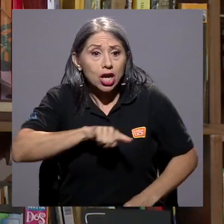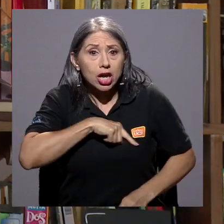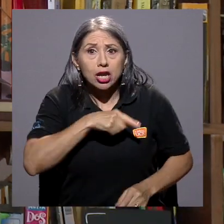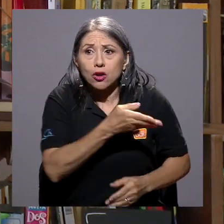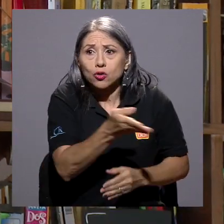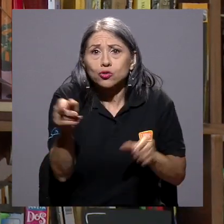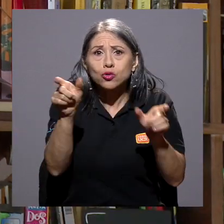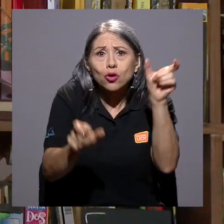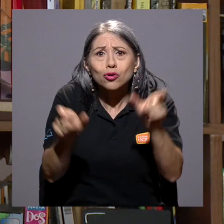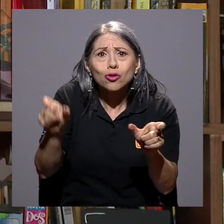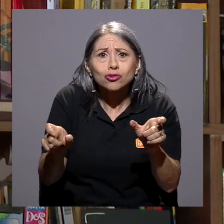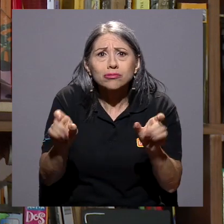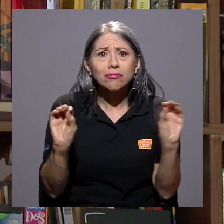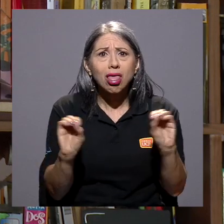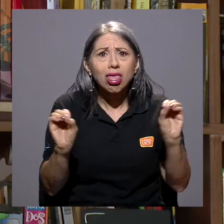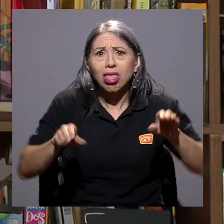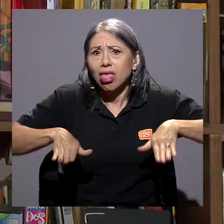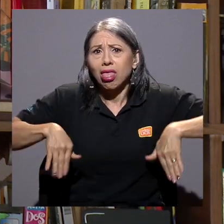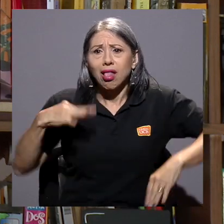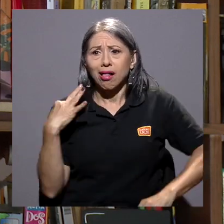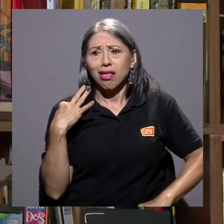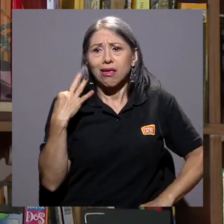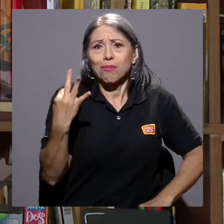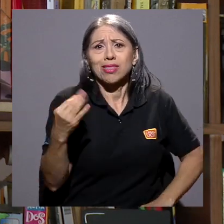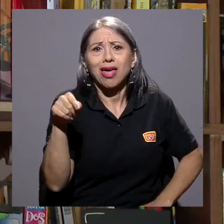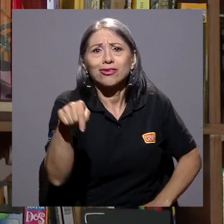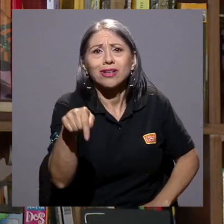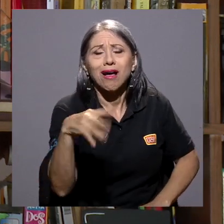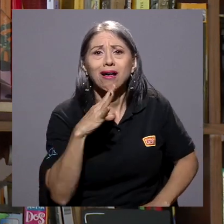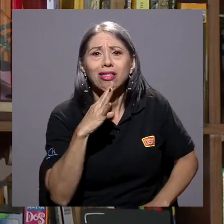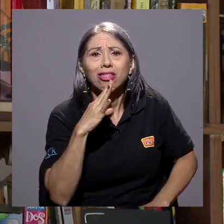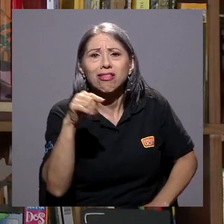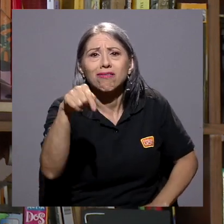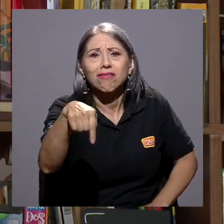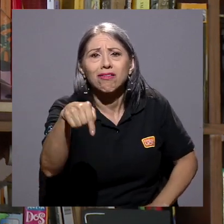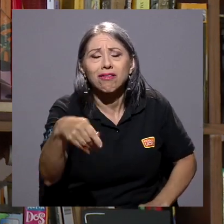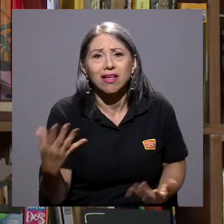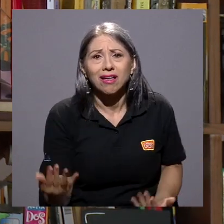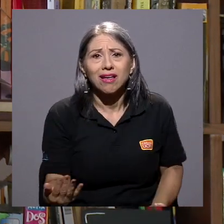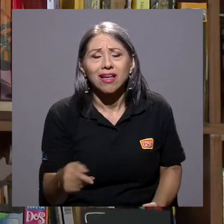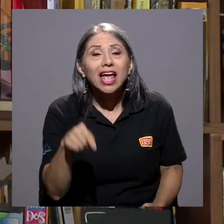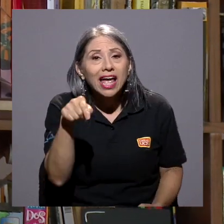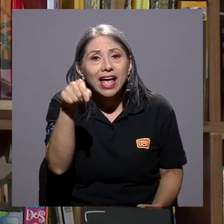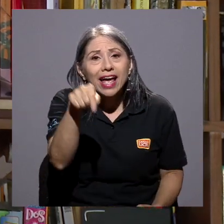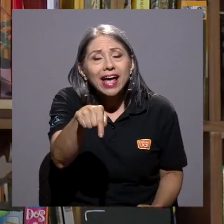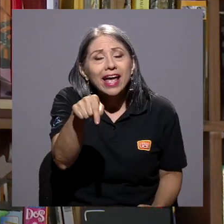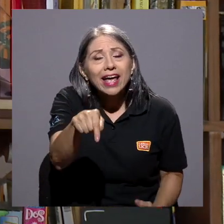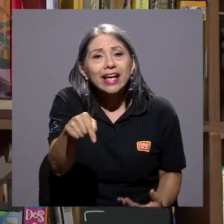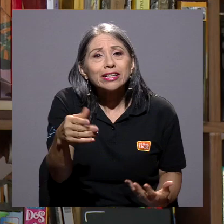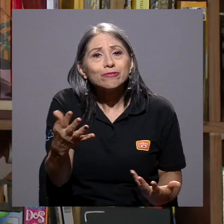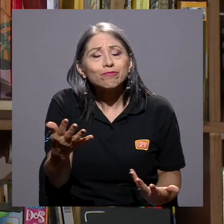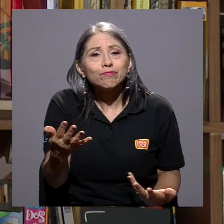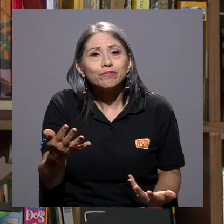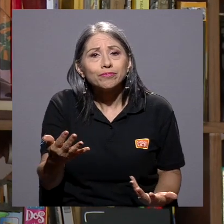y nosotras no estamos invitados a esas mesas, ¿verdad? Y es una mesa en la